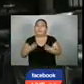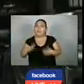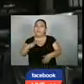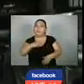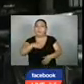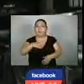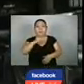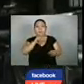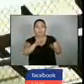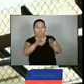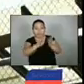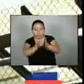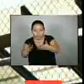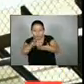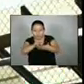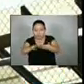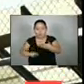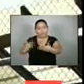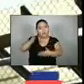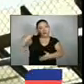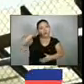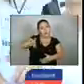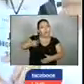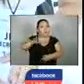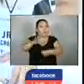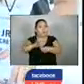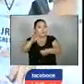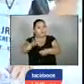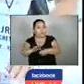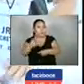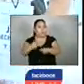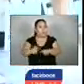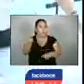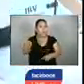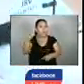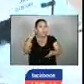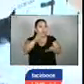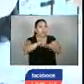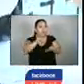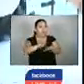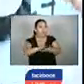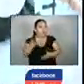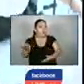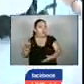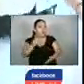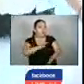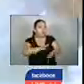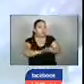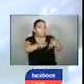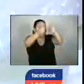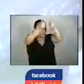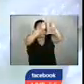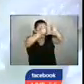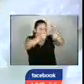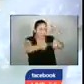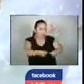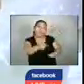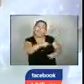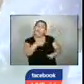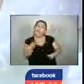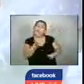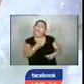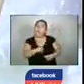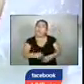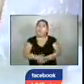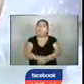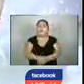tiene un panorama más claro para las próximas elecciones, aún no han definido a cuánto podría ascender el presupuesto para este